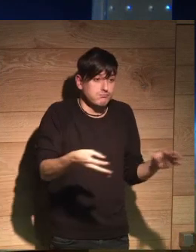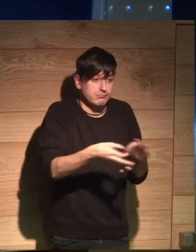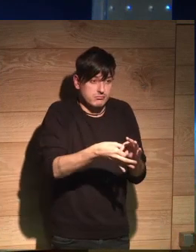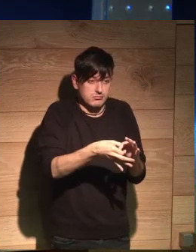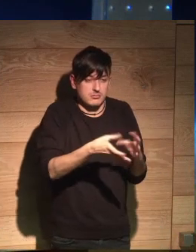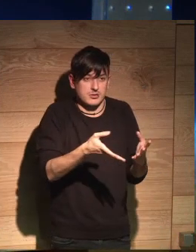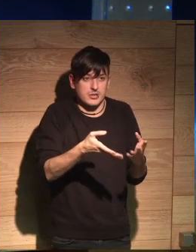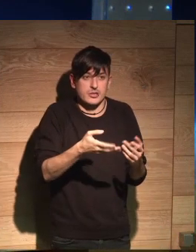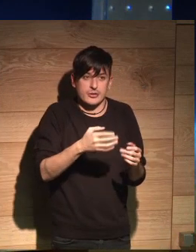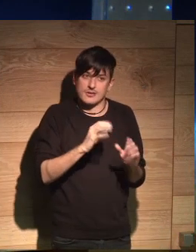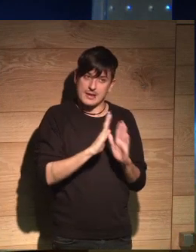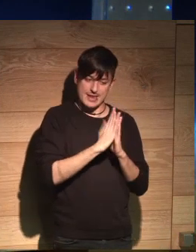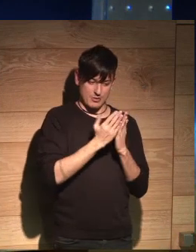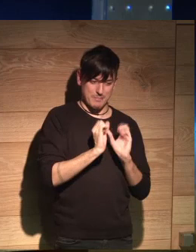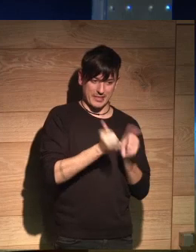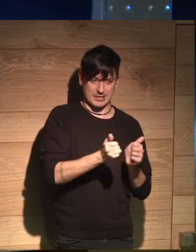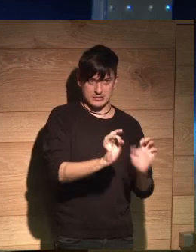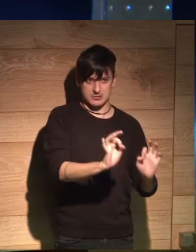con eso abrí el libro.